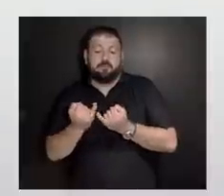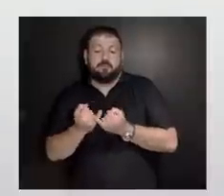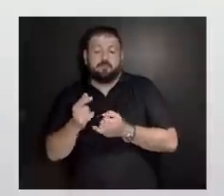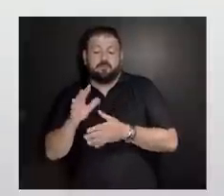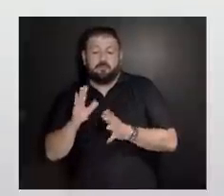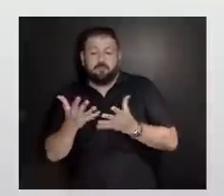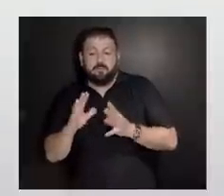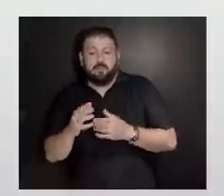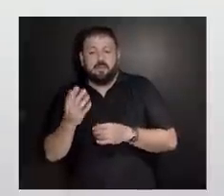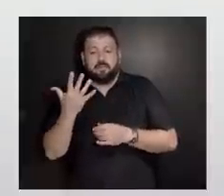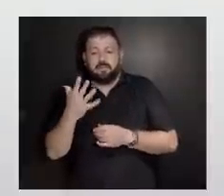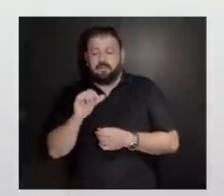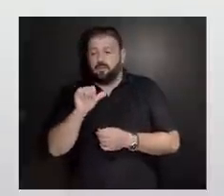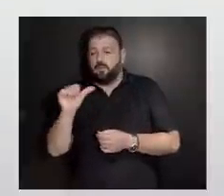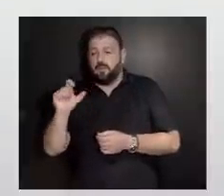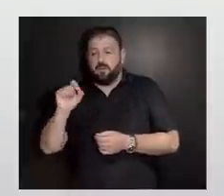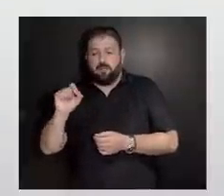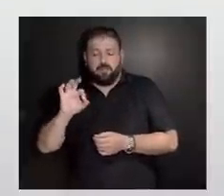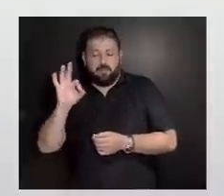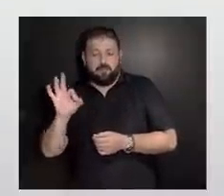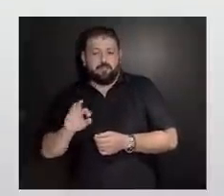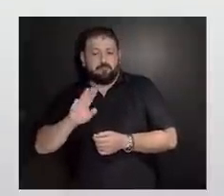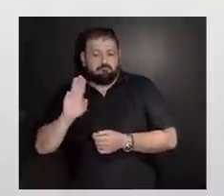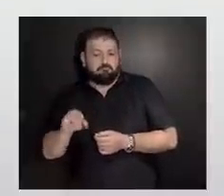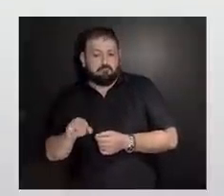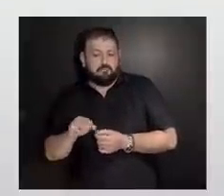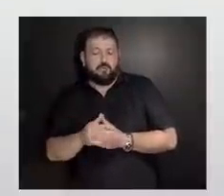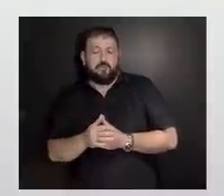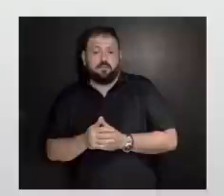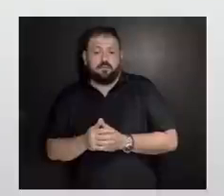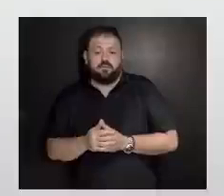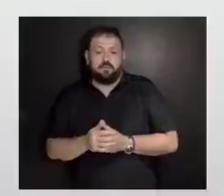del 5 al 20%. Normal,